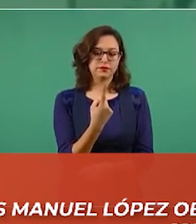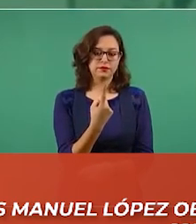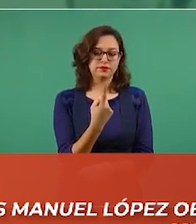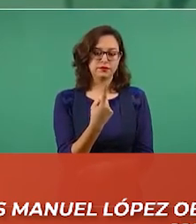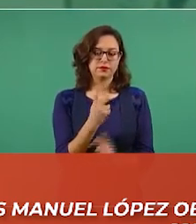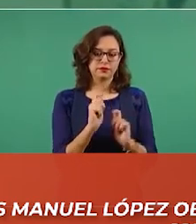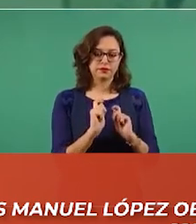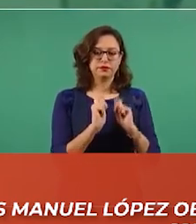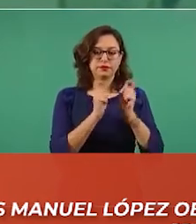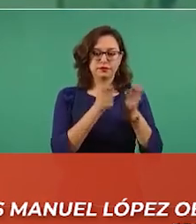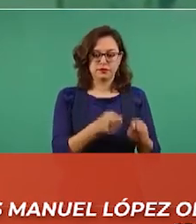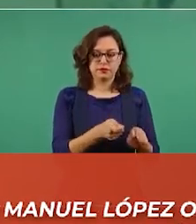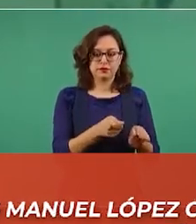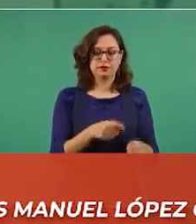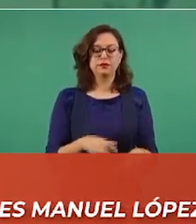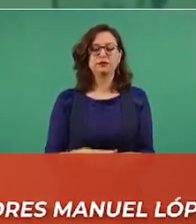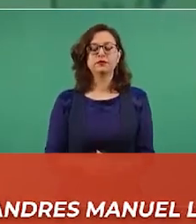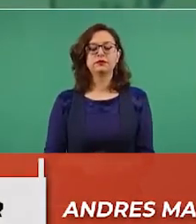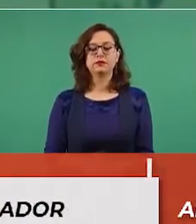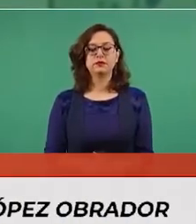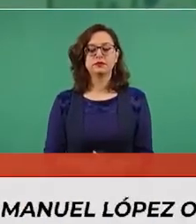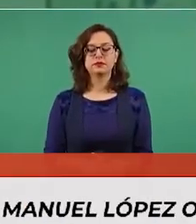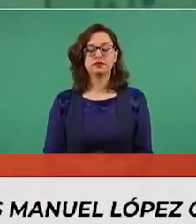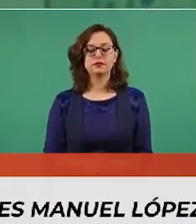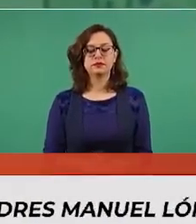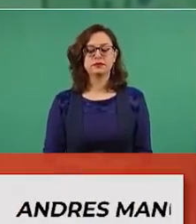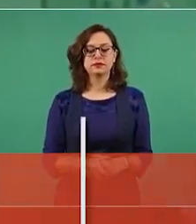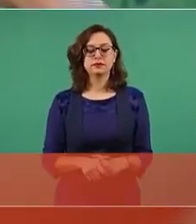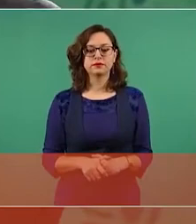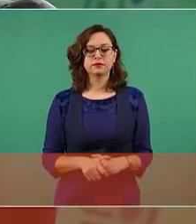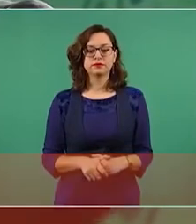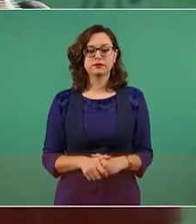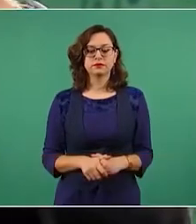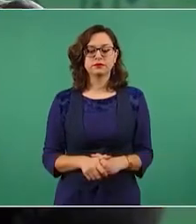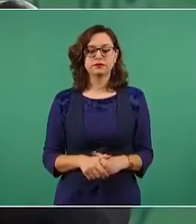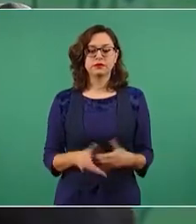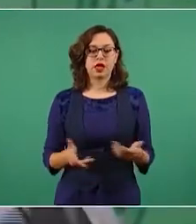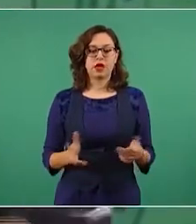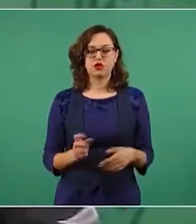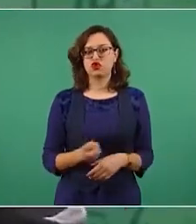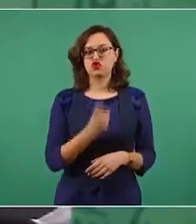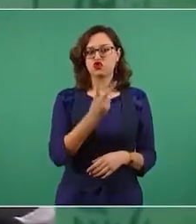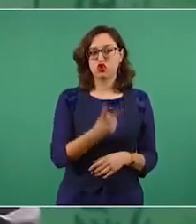oficinas de bienestar en los estados. O sea, se hace una sola.